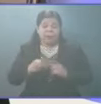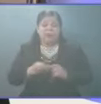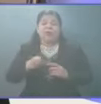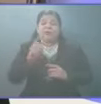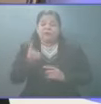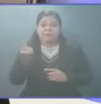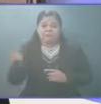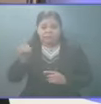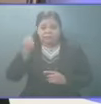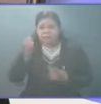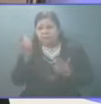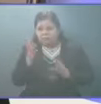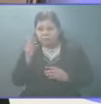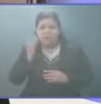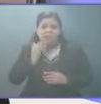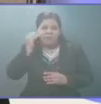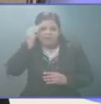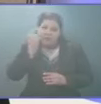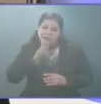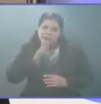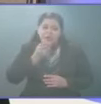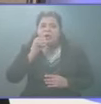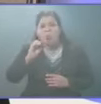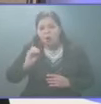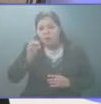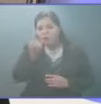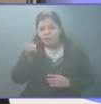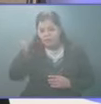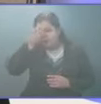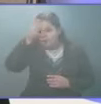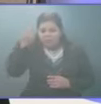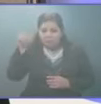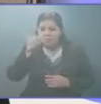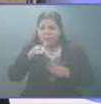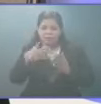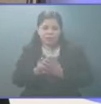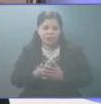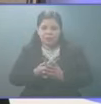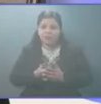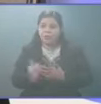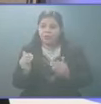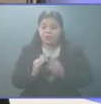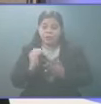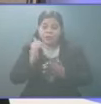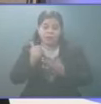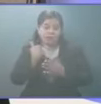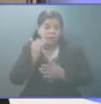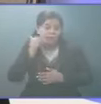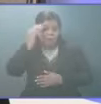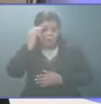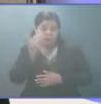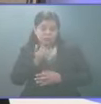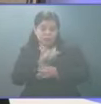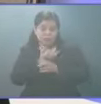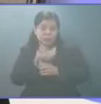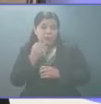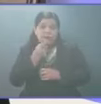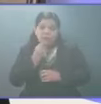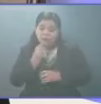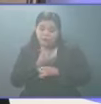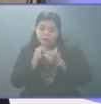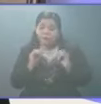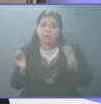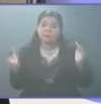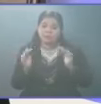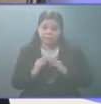demencias, llámese enfermedad de Alzheimer y otro tipo de demencias. También atendemos adultos mayores independientes y, como usted lo mencionaba,